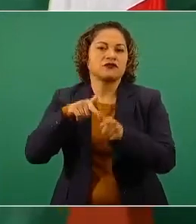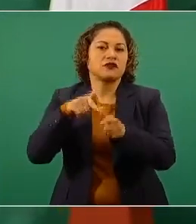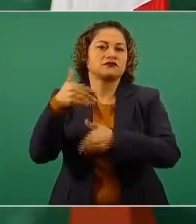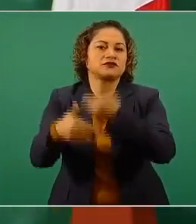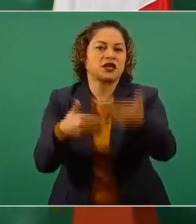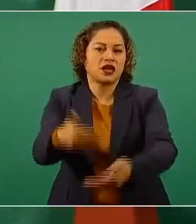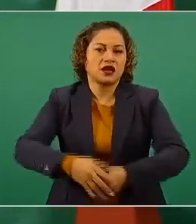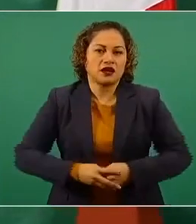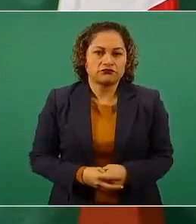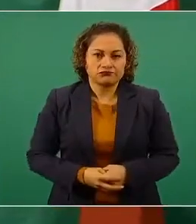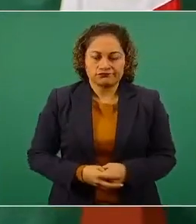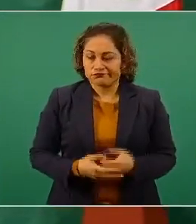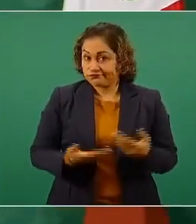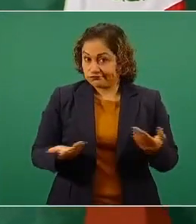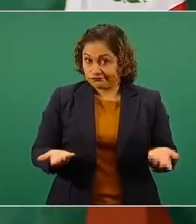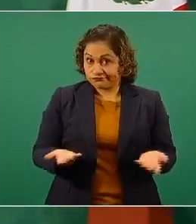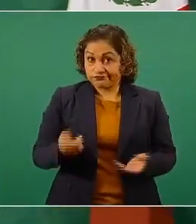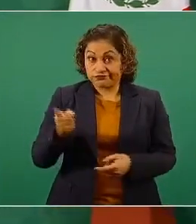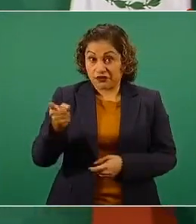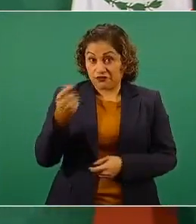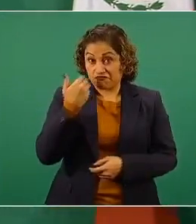el régimen de privilegios,